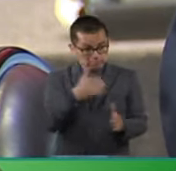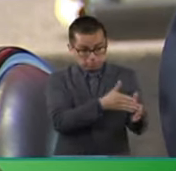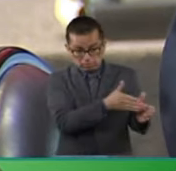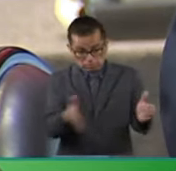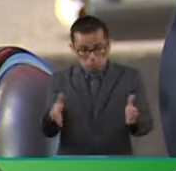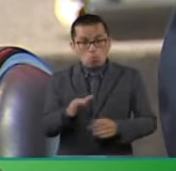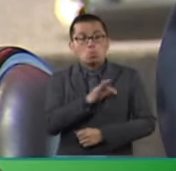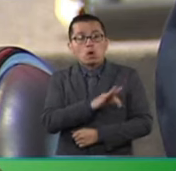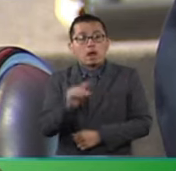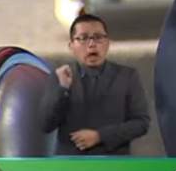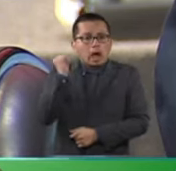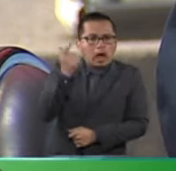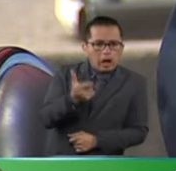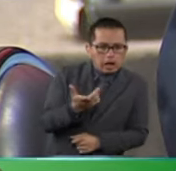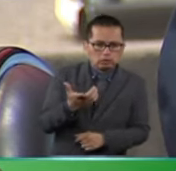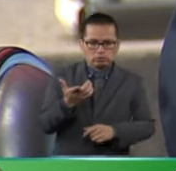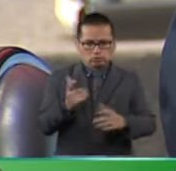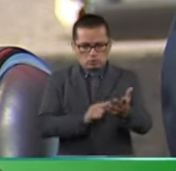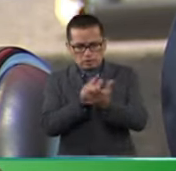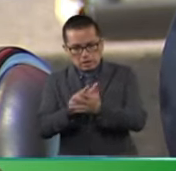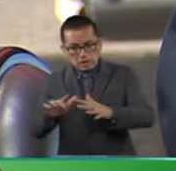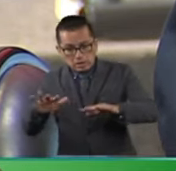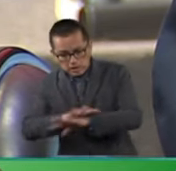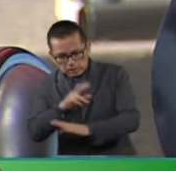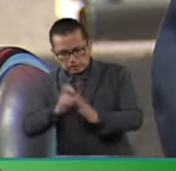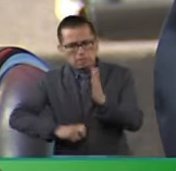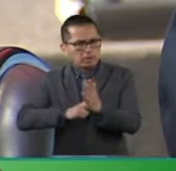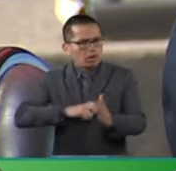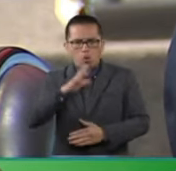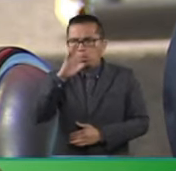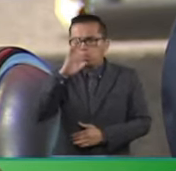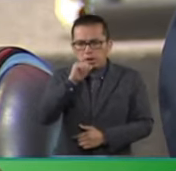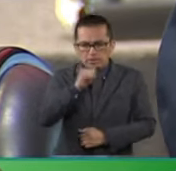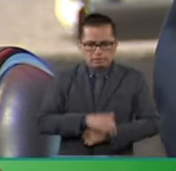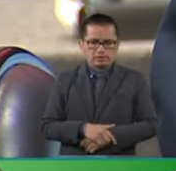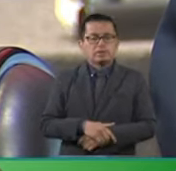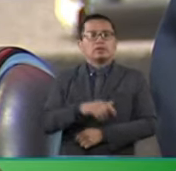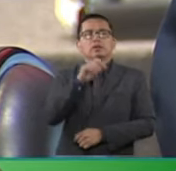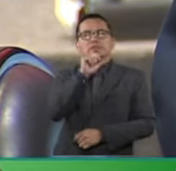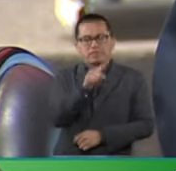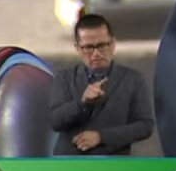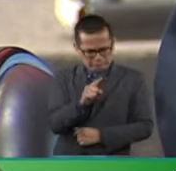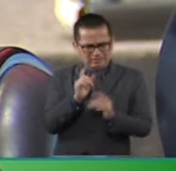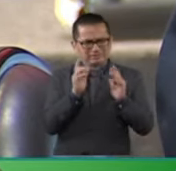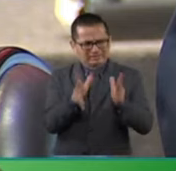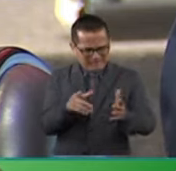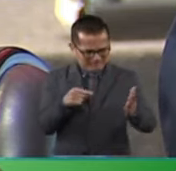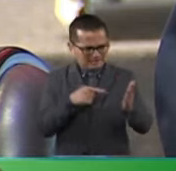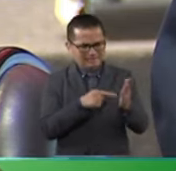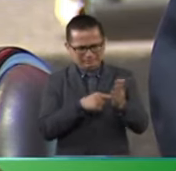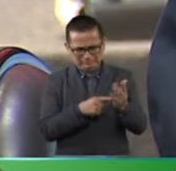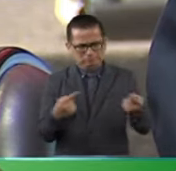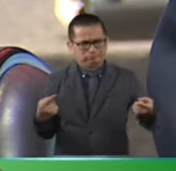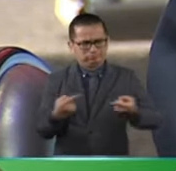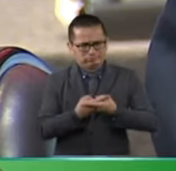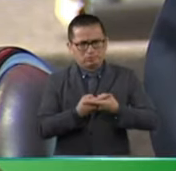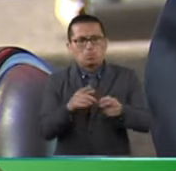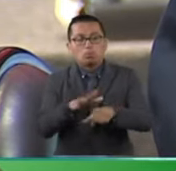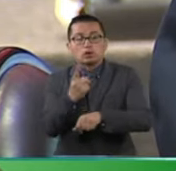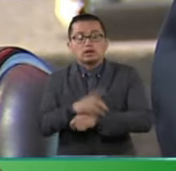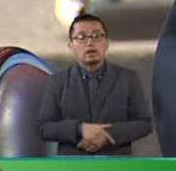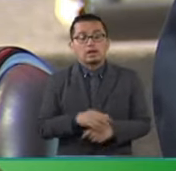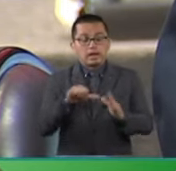haber modificaciones legales fundamentales incluso existe una contradicción entre los